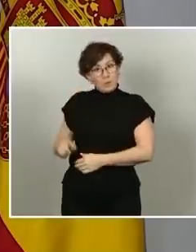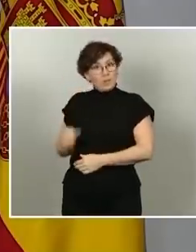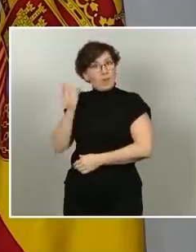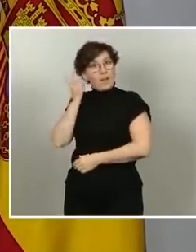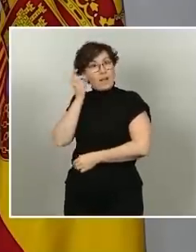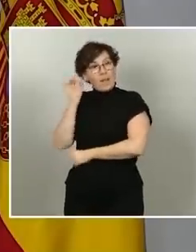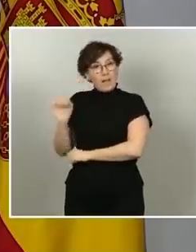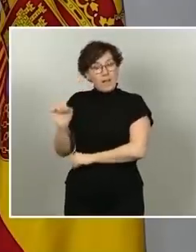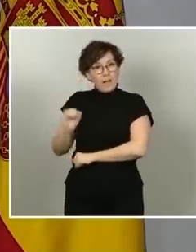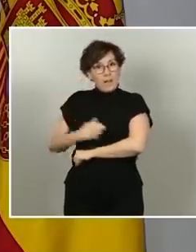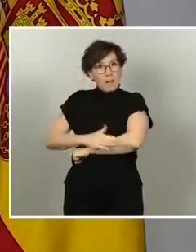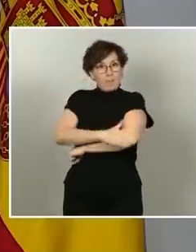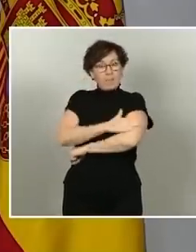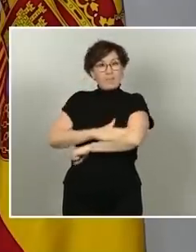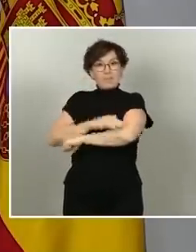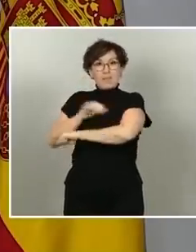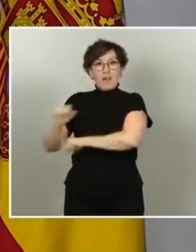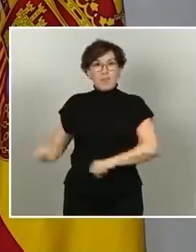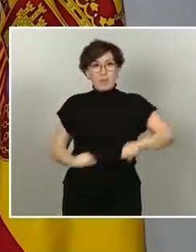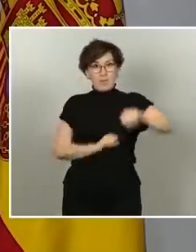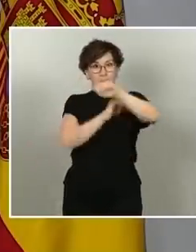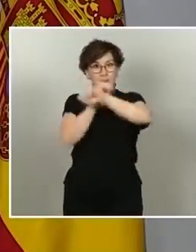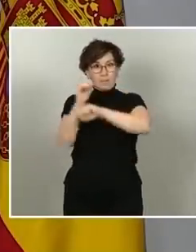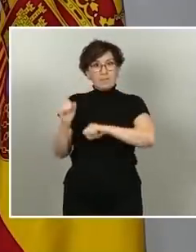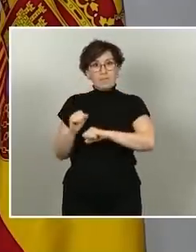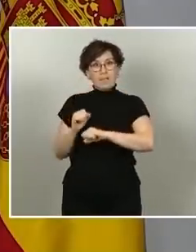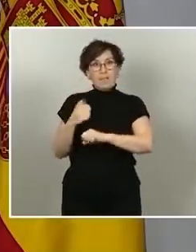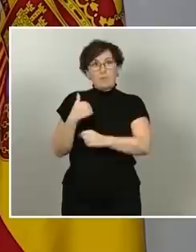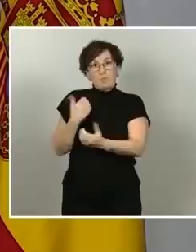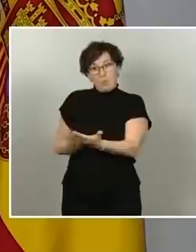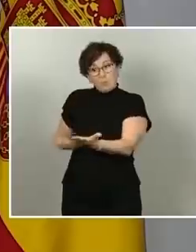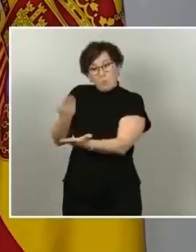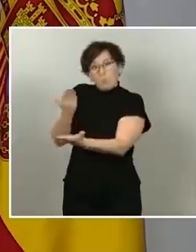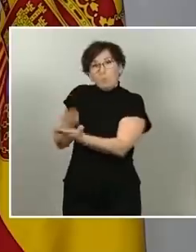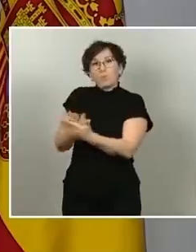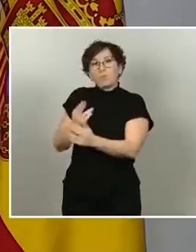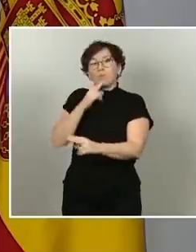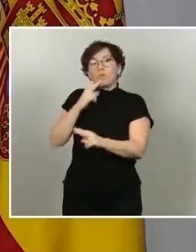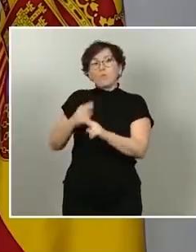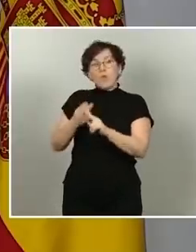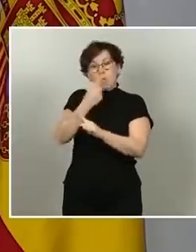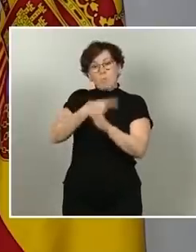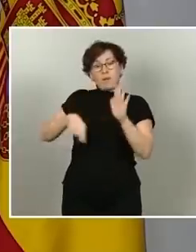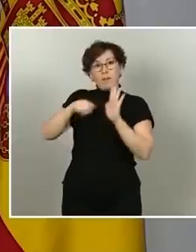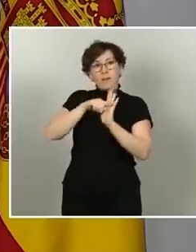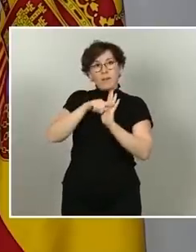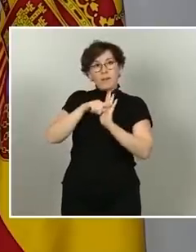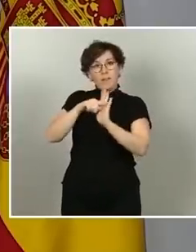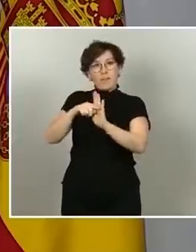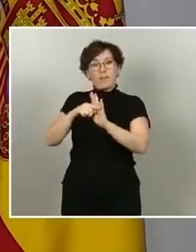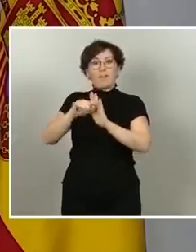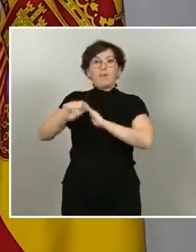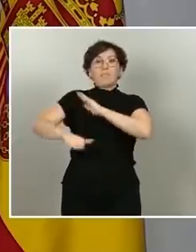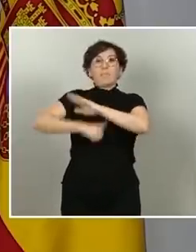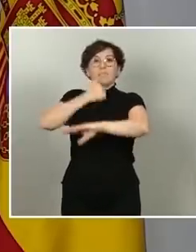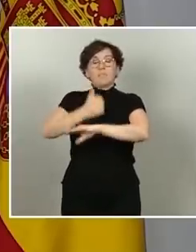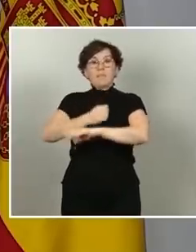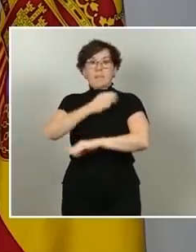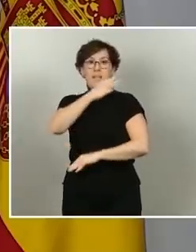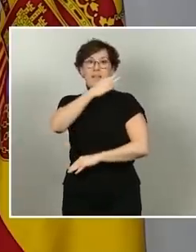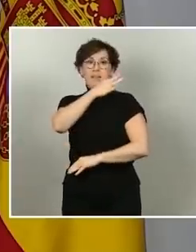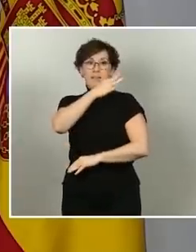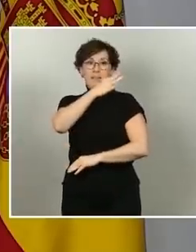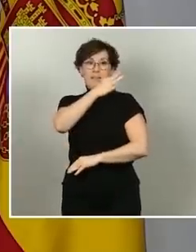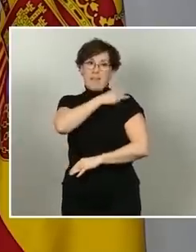de víctimas del JAC 42, cuando al enterarse de su nombramiento dijo, Dios mío